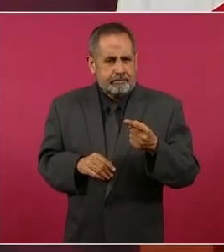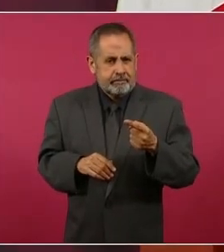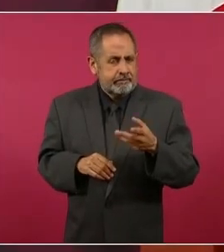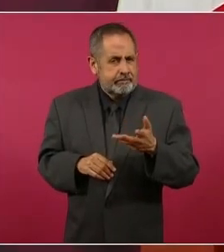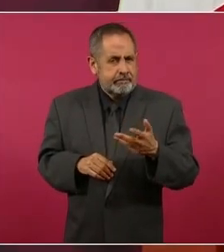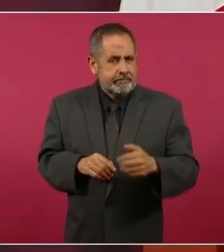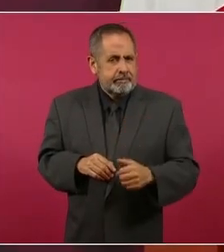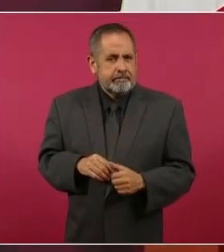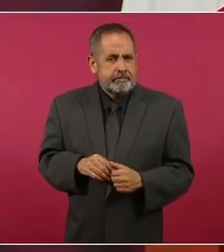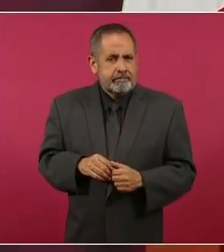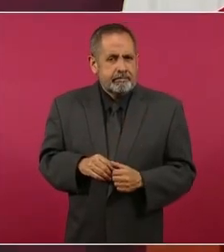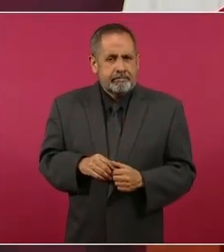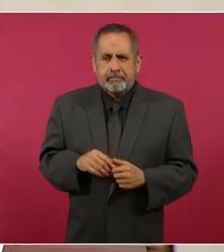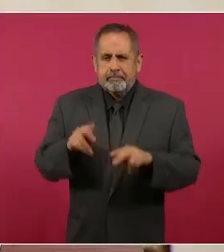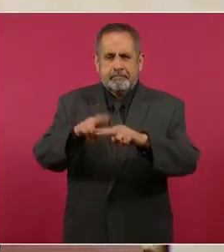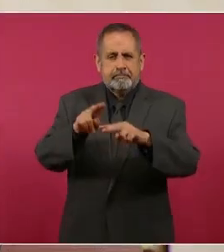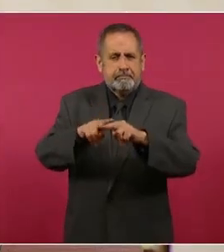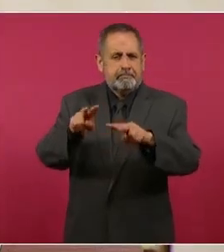para